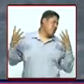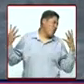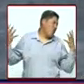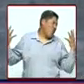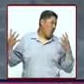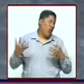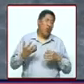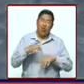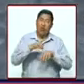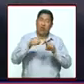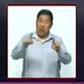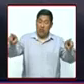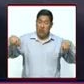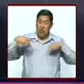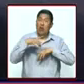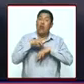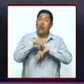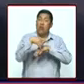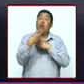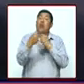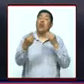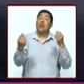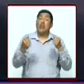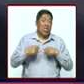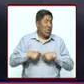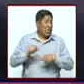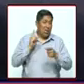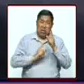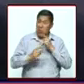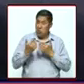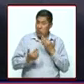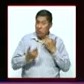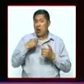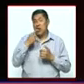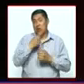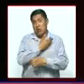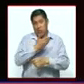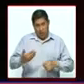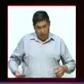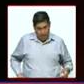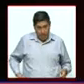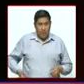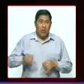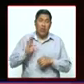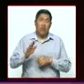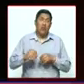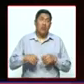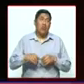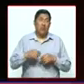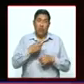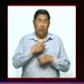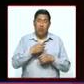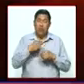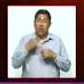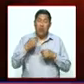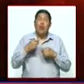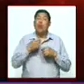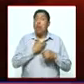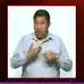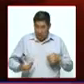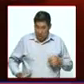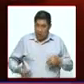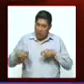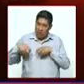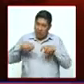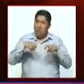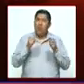en los últimos días y que aún presentan focos activos, según ha informado el portavoz presidencial. El mandatario se va a trasladar a esta provincia